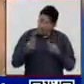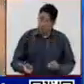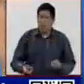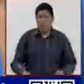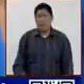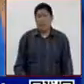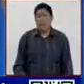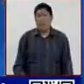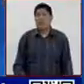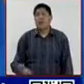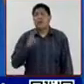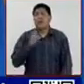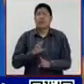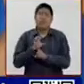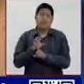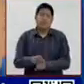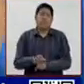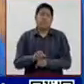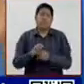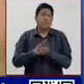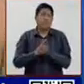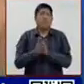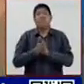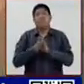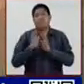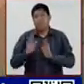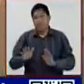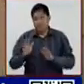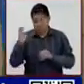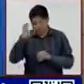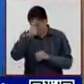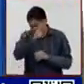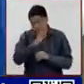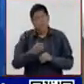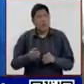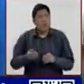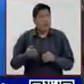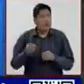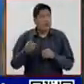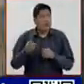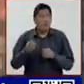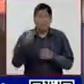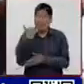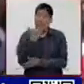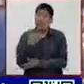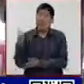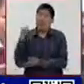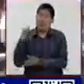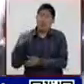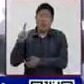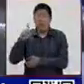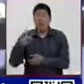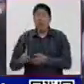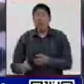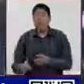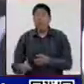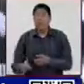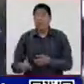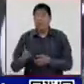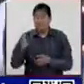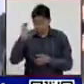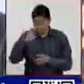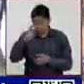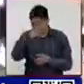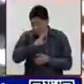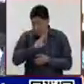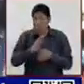inocente. Una medida de presión muy pacífica buscando reivindicar los Yungas de La Paz, principalmente